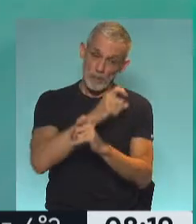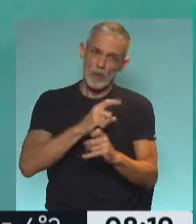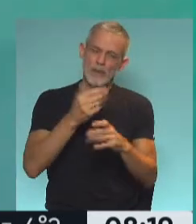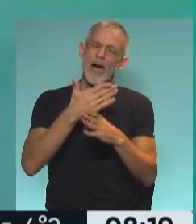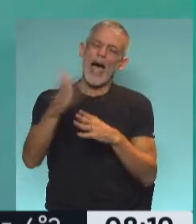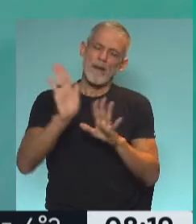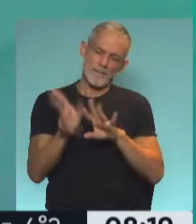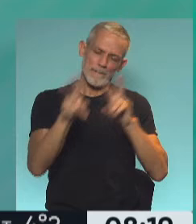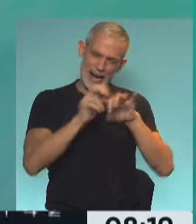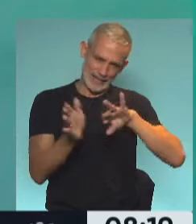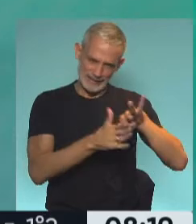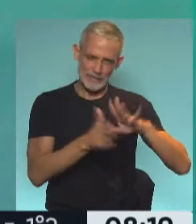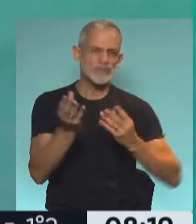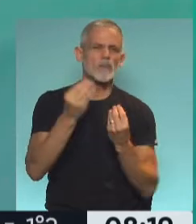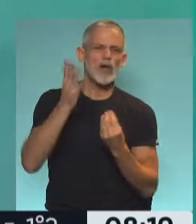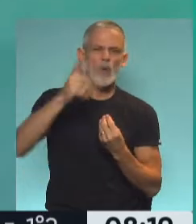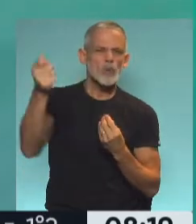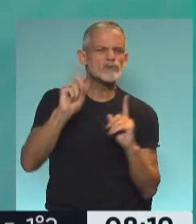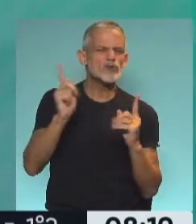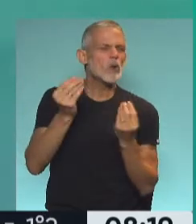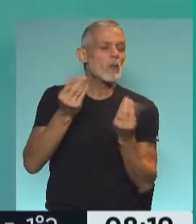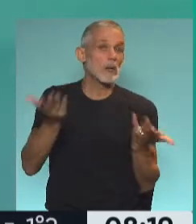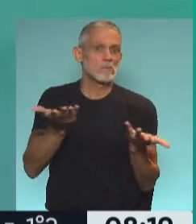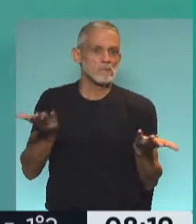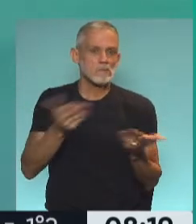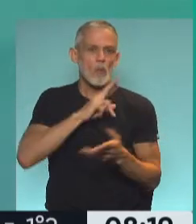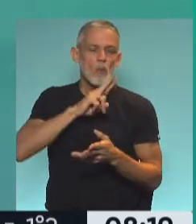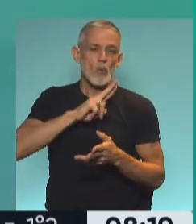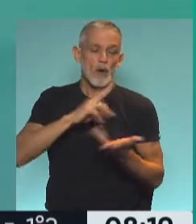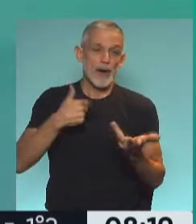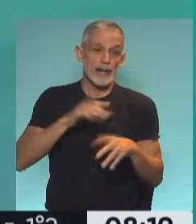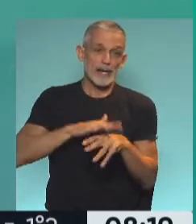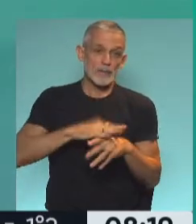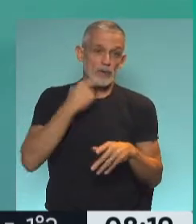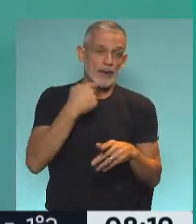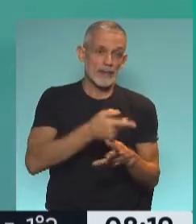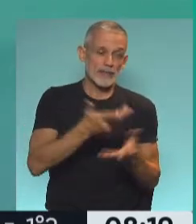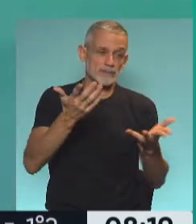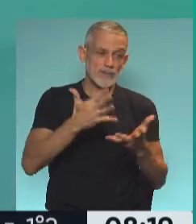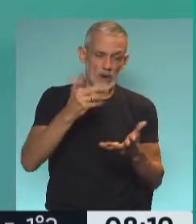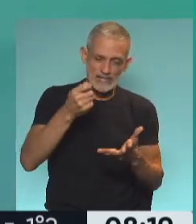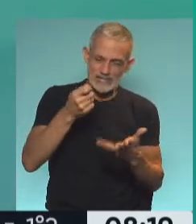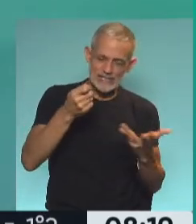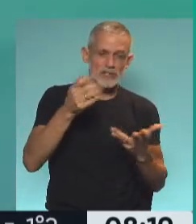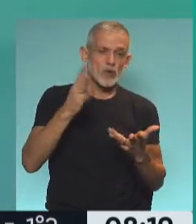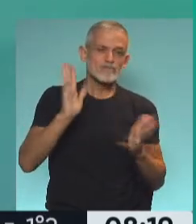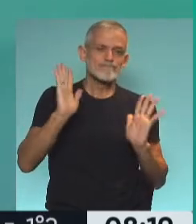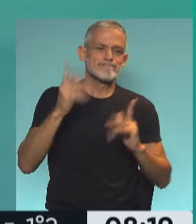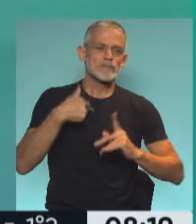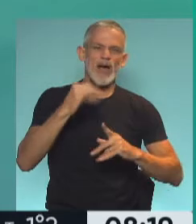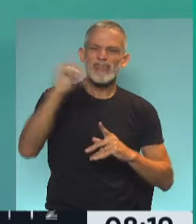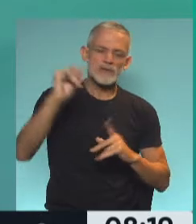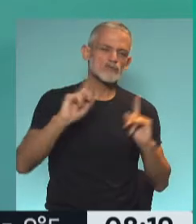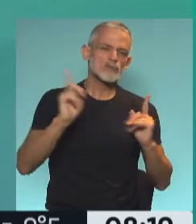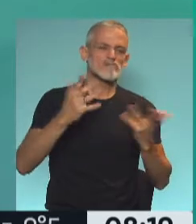al que hay que prestar la atención. ¿Por qué no todos se judicializan? Bueno, porque muchas mujeres que están a cargo de sus hijos o no hacen la